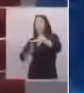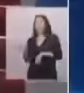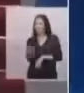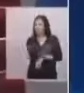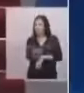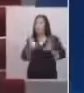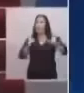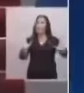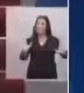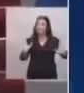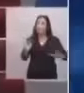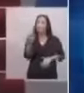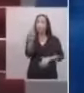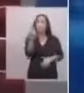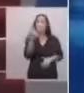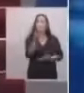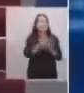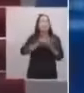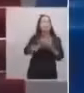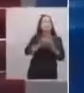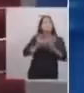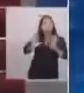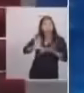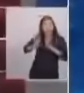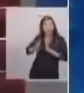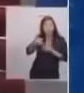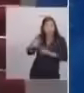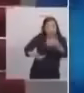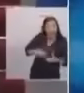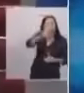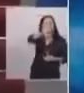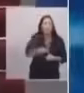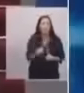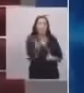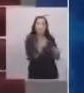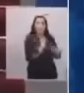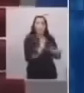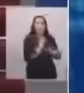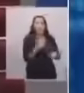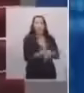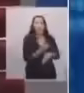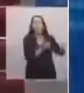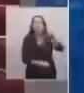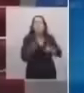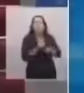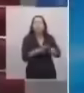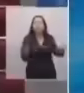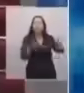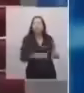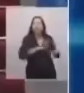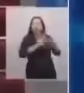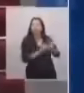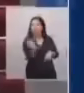quiero desilusionar no quiero desilusionar a nadie pero los que gritaban tiene miedo la casta está más tranquila que